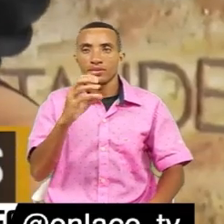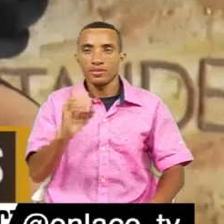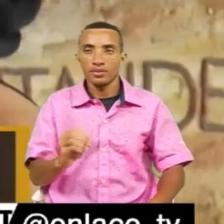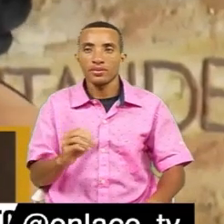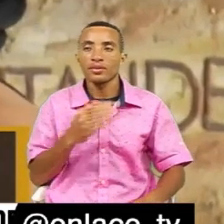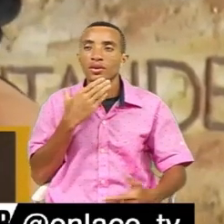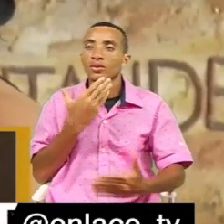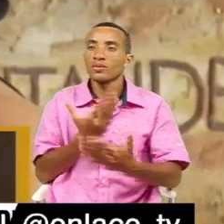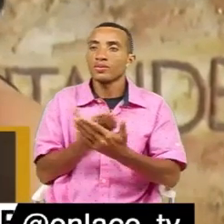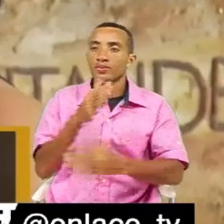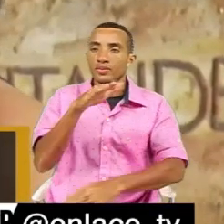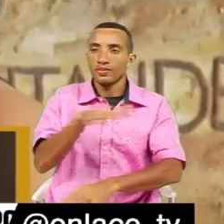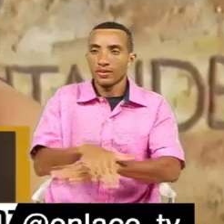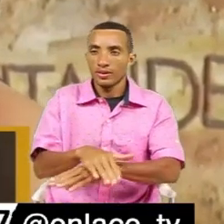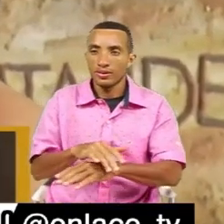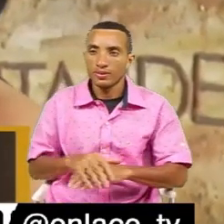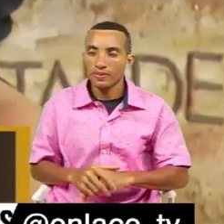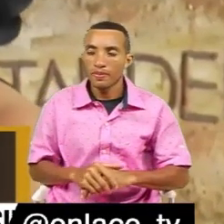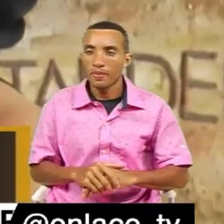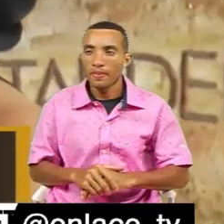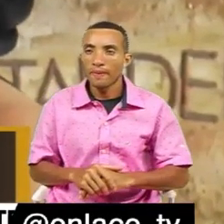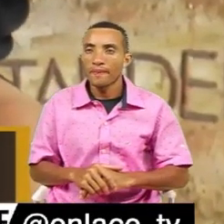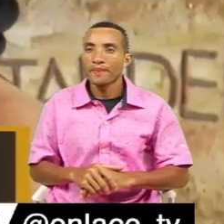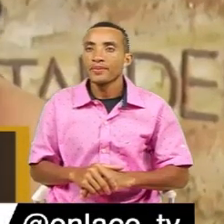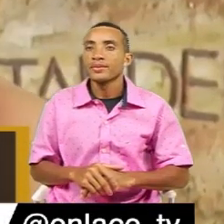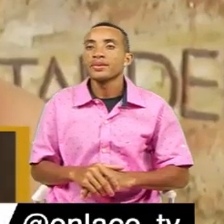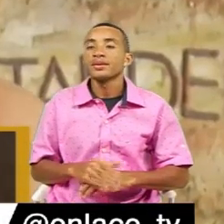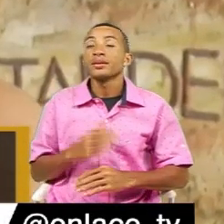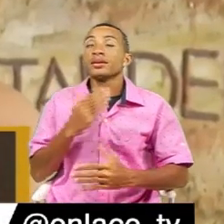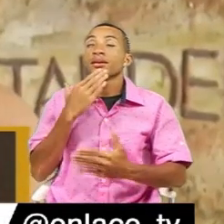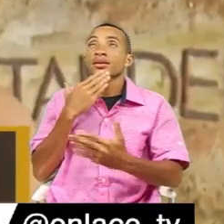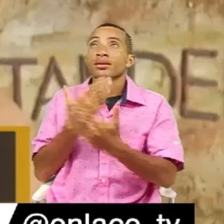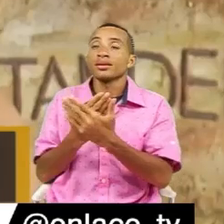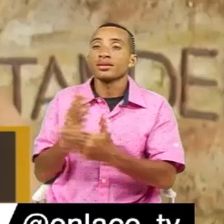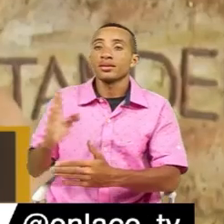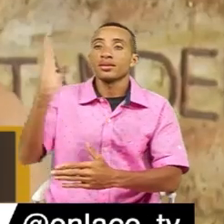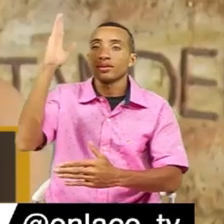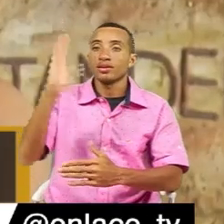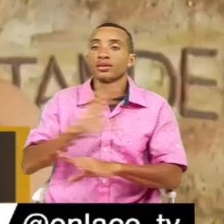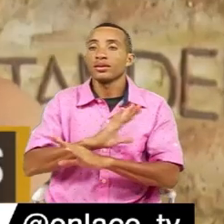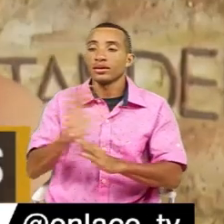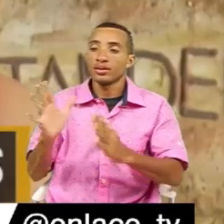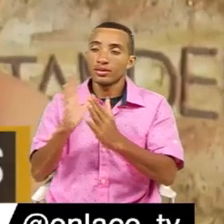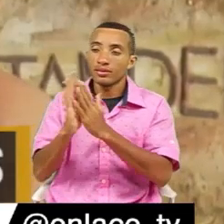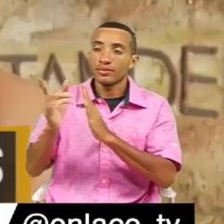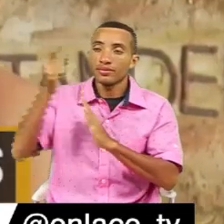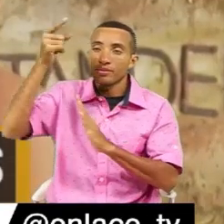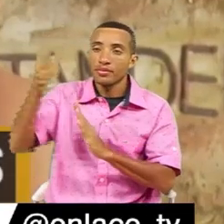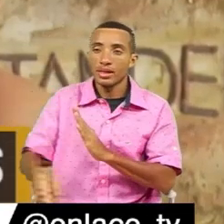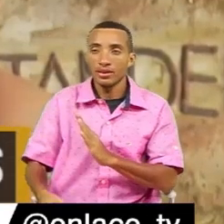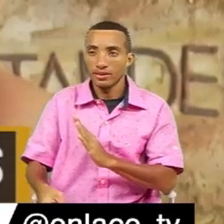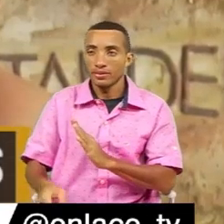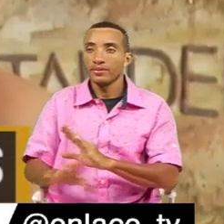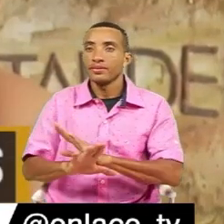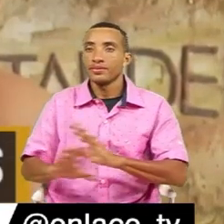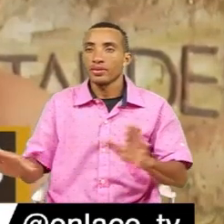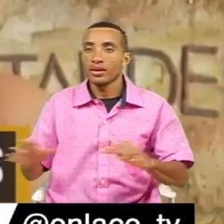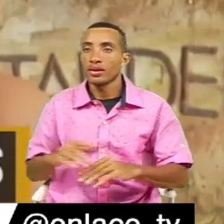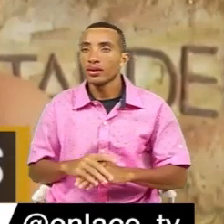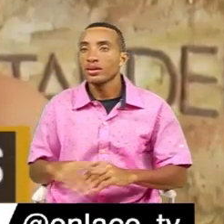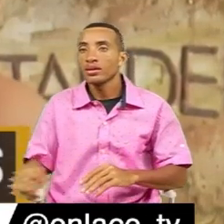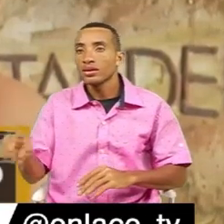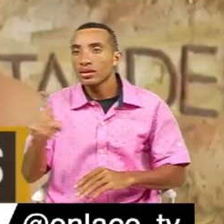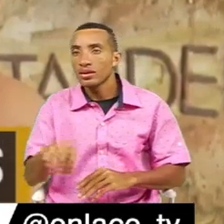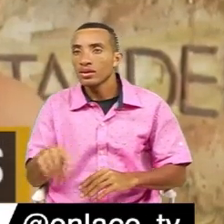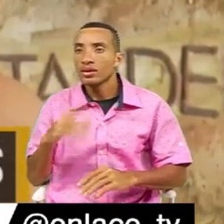Muy buenas tardes. Pues para la gloria y honra de Dios, hoy se conoció el fallo en el que se niegan todas las pretensiones